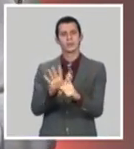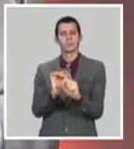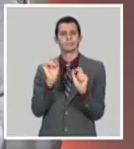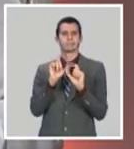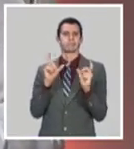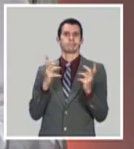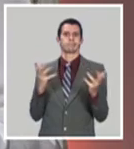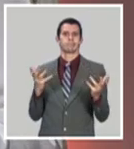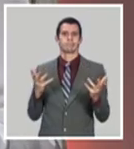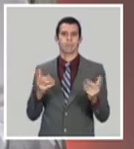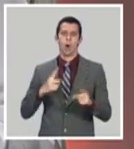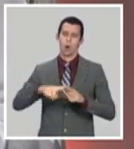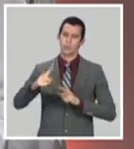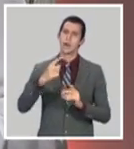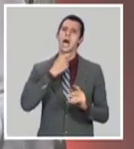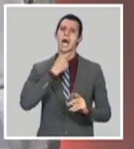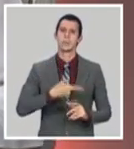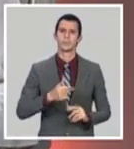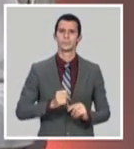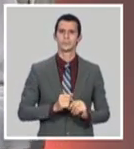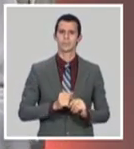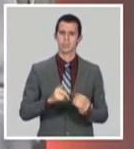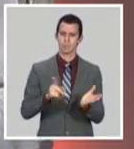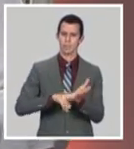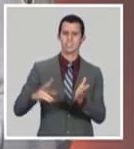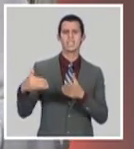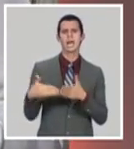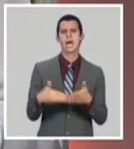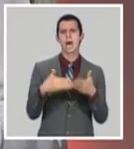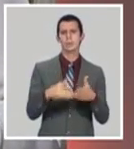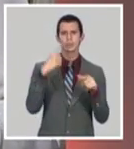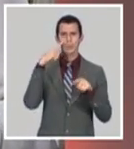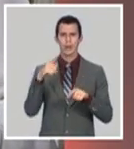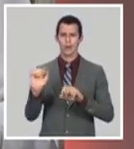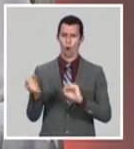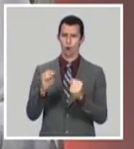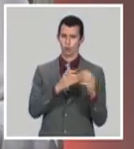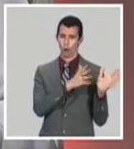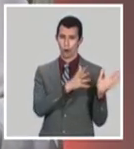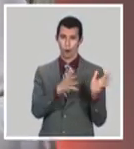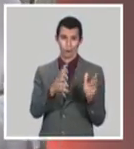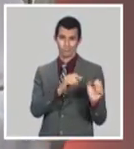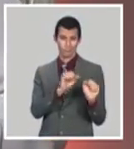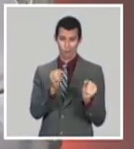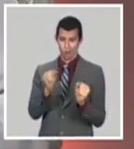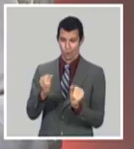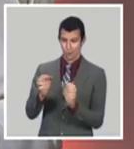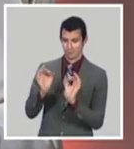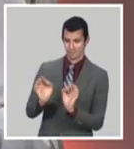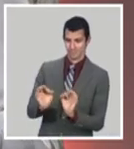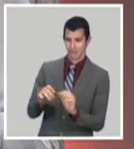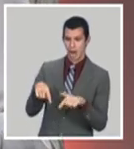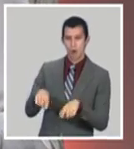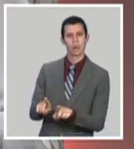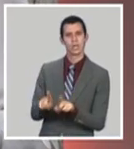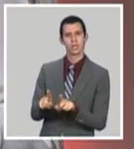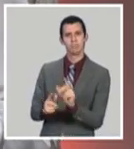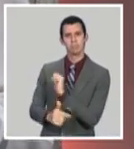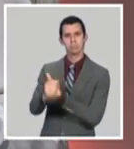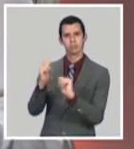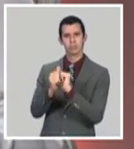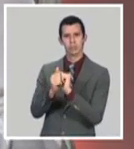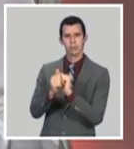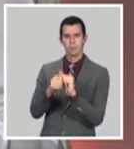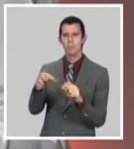Granma, también una provincia que había tenido un control de esta enfermedad, también ha tenido una dispersión en sus municipios, aunque